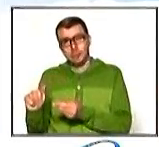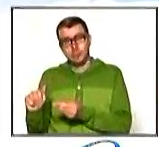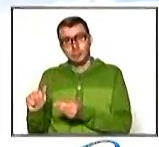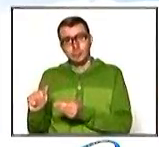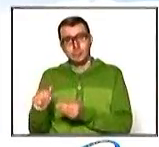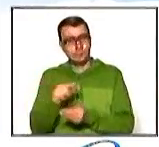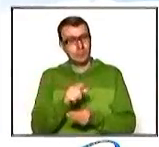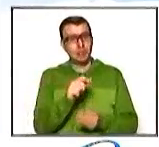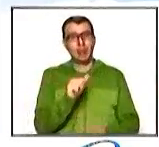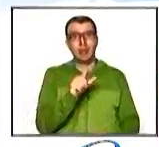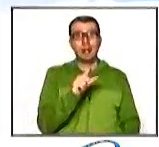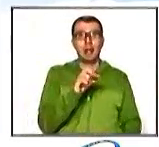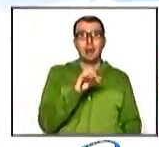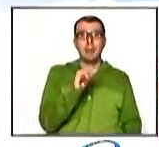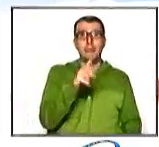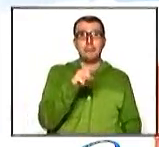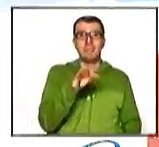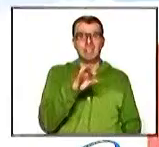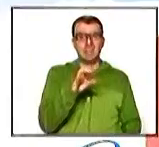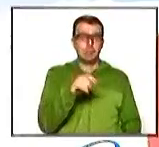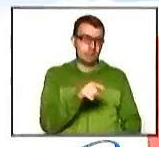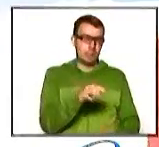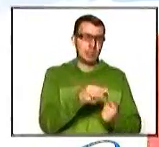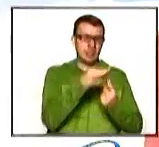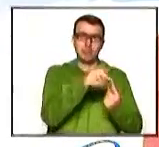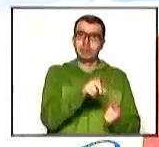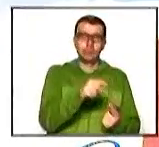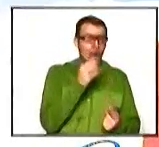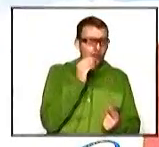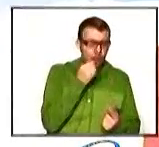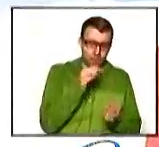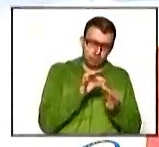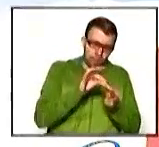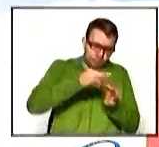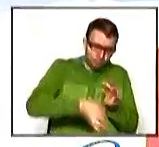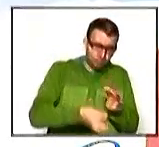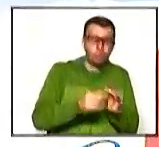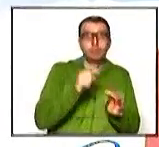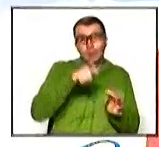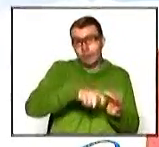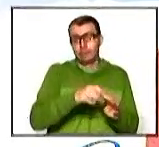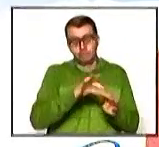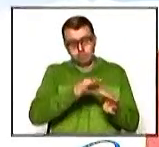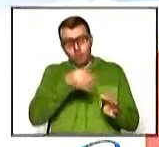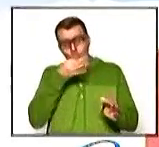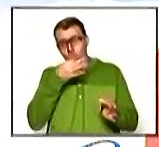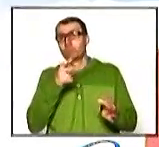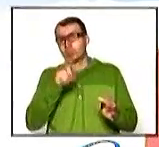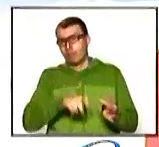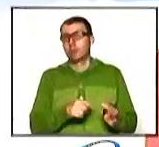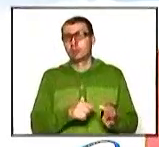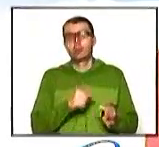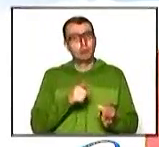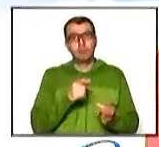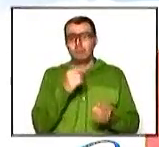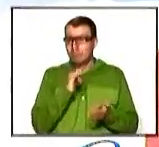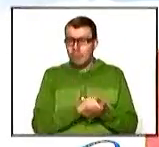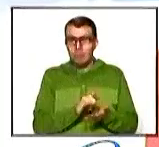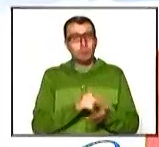y el alpiste, especialmente el alpiste, tiene una cascarilla muy dura, difícil de digerir. Por eso, el proceso de elaboración es el